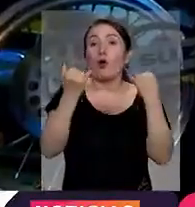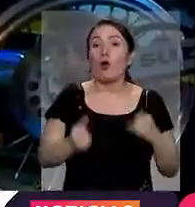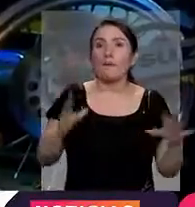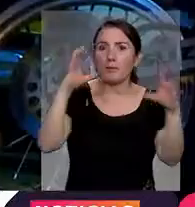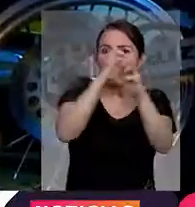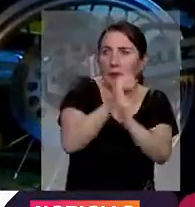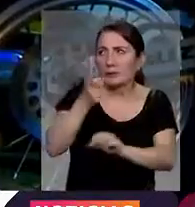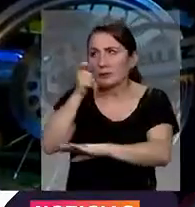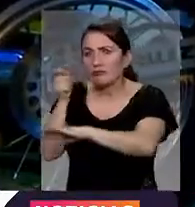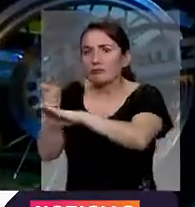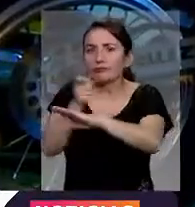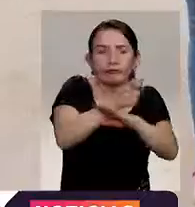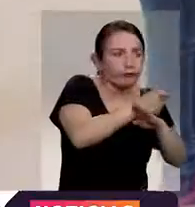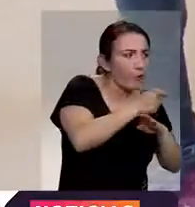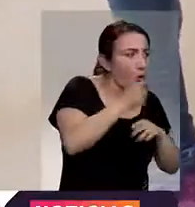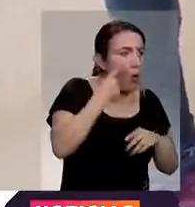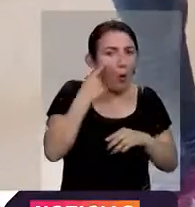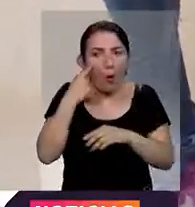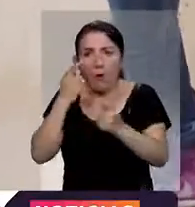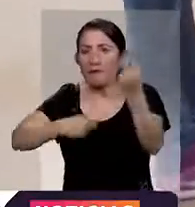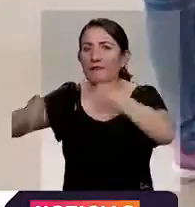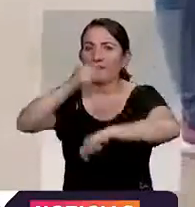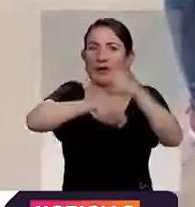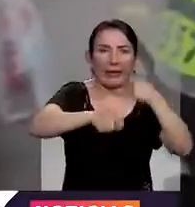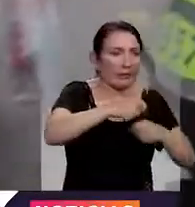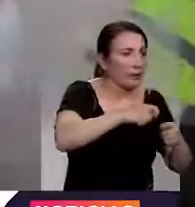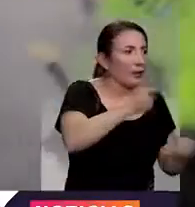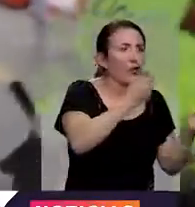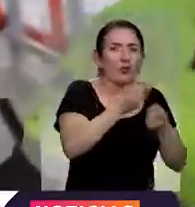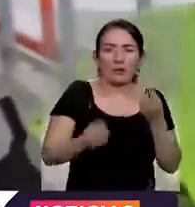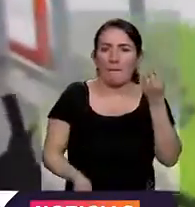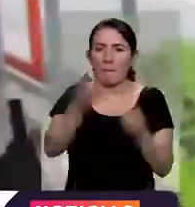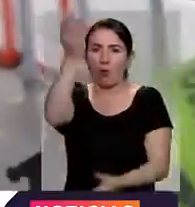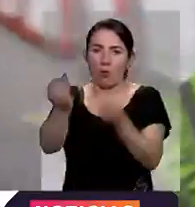intensificados con el fin de evitar la comercialización y manipulación de pólvora en la ciudad.